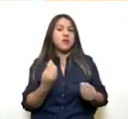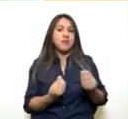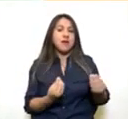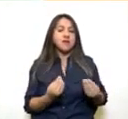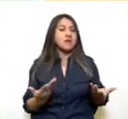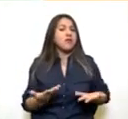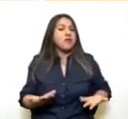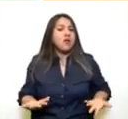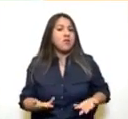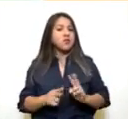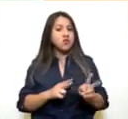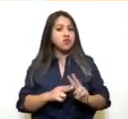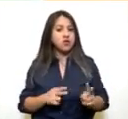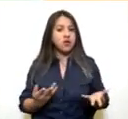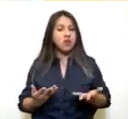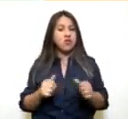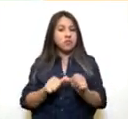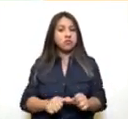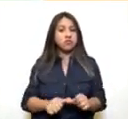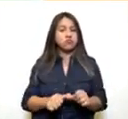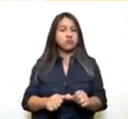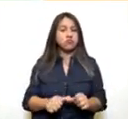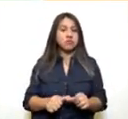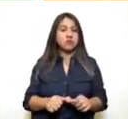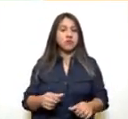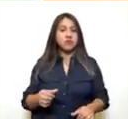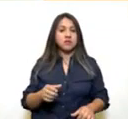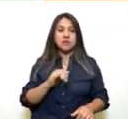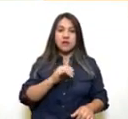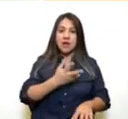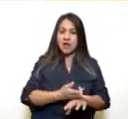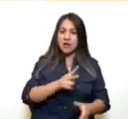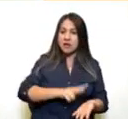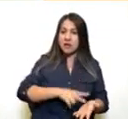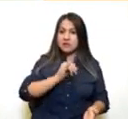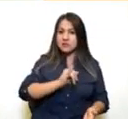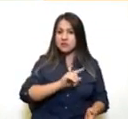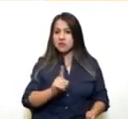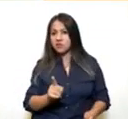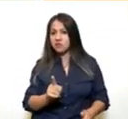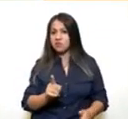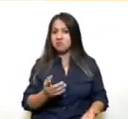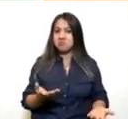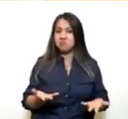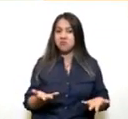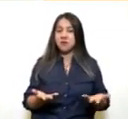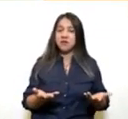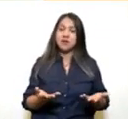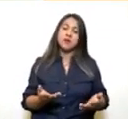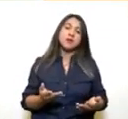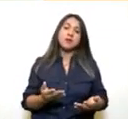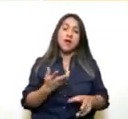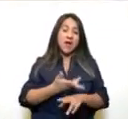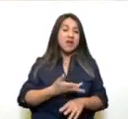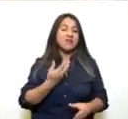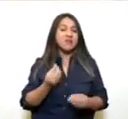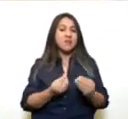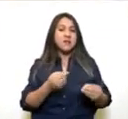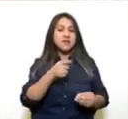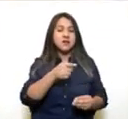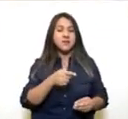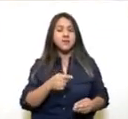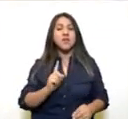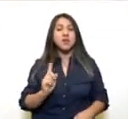es cómo se logra mantener ese confinamiento cuán real y factibles y viables o no y